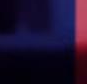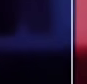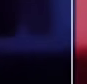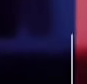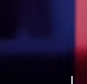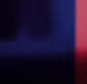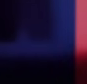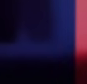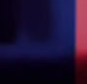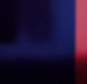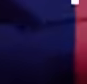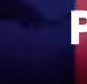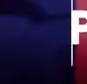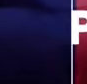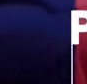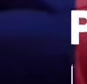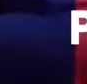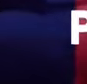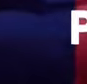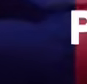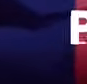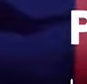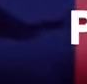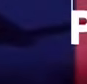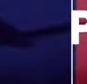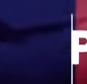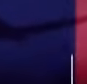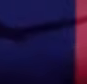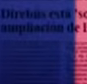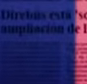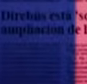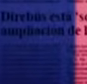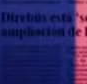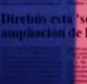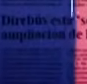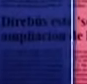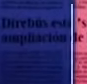Le dicen adiós al papel, pero no al periodismo.